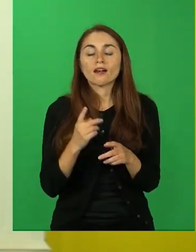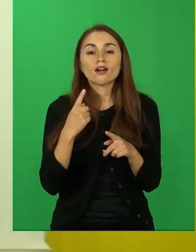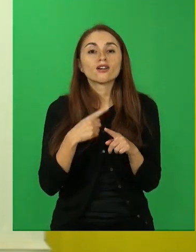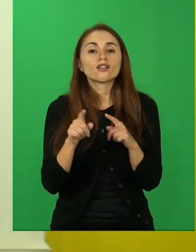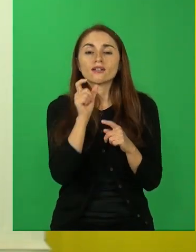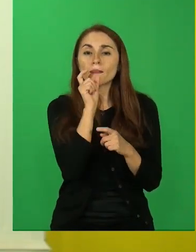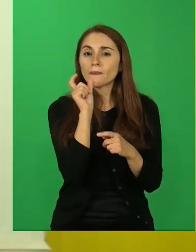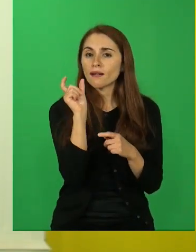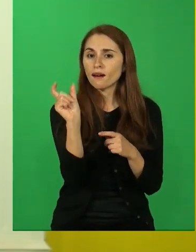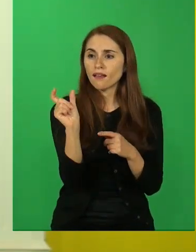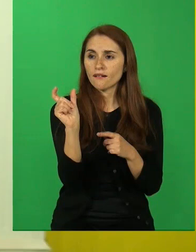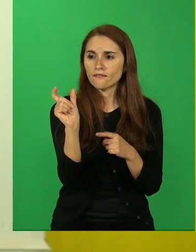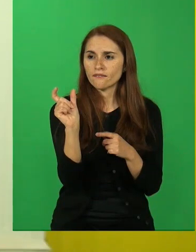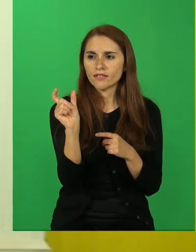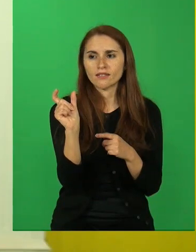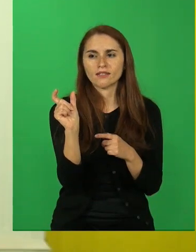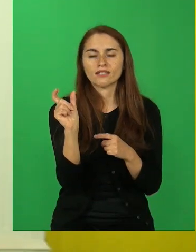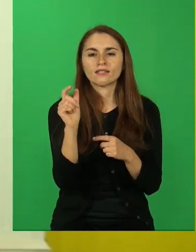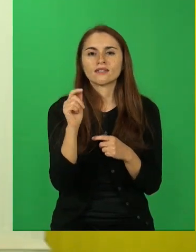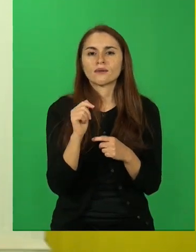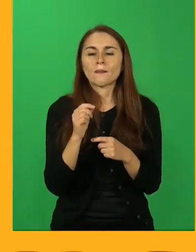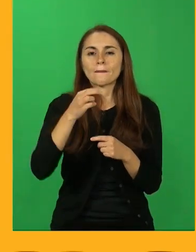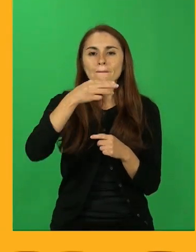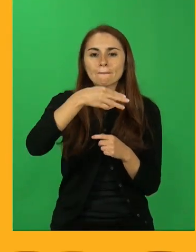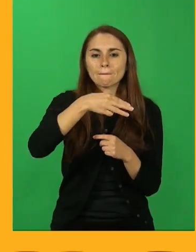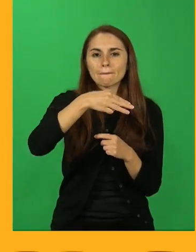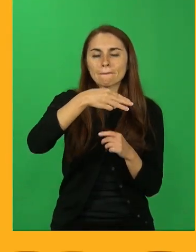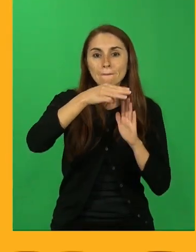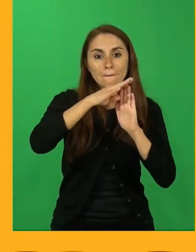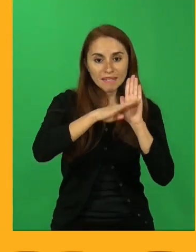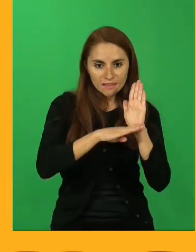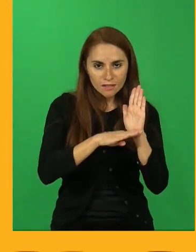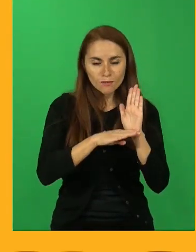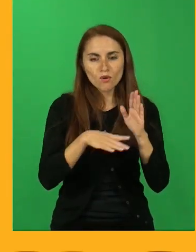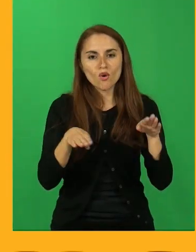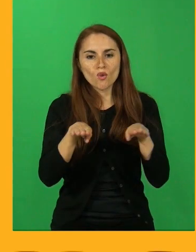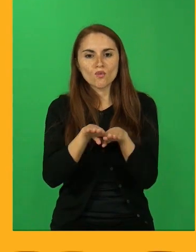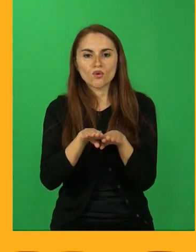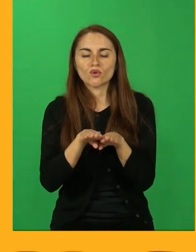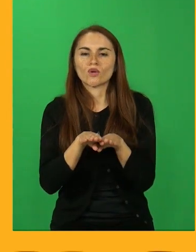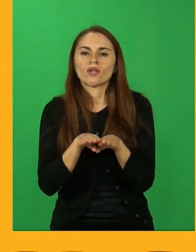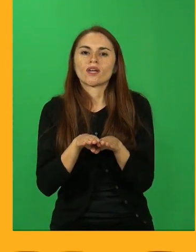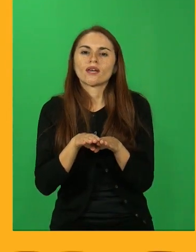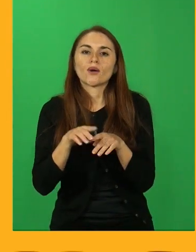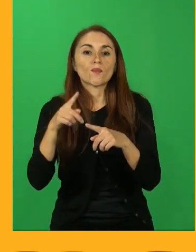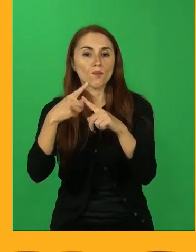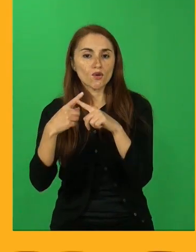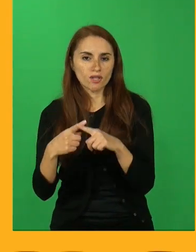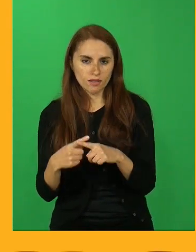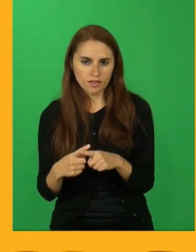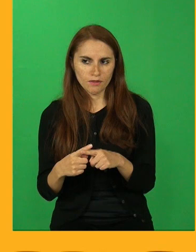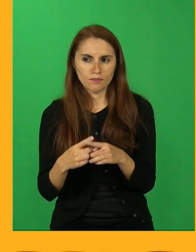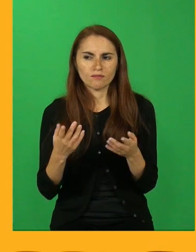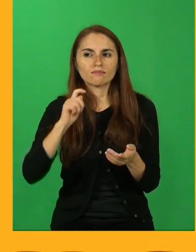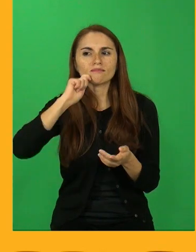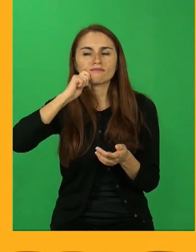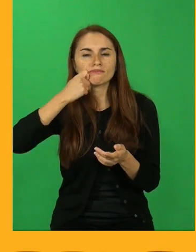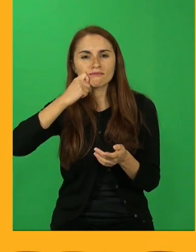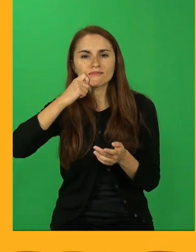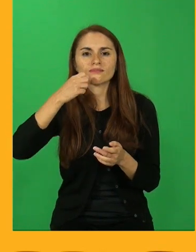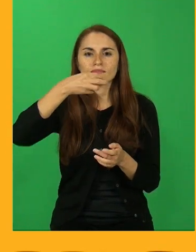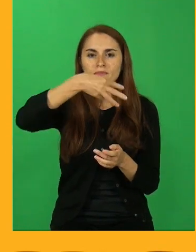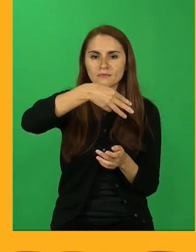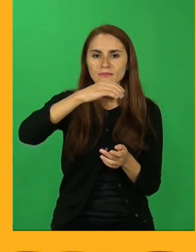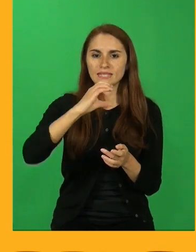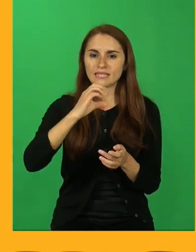otro concepto que trabajamos en clases, que era el mínimo común múltiplo. ¿Qué puedo decir como concepto del